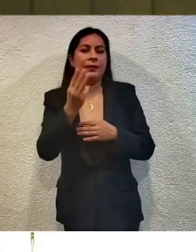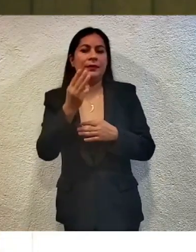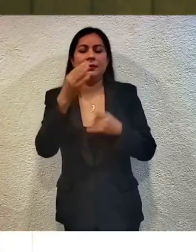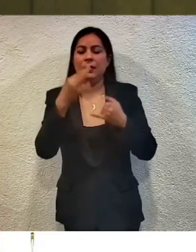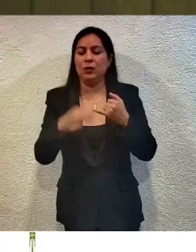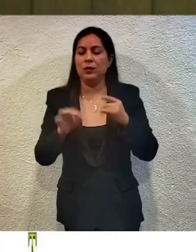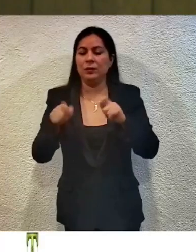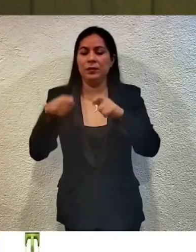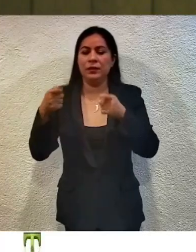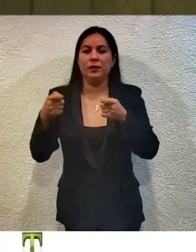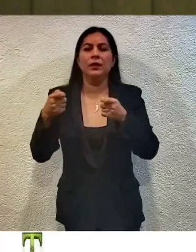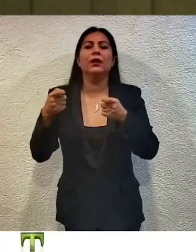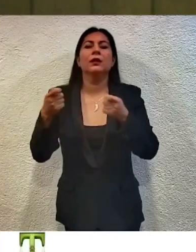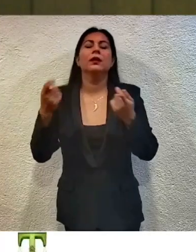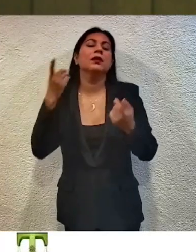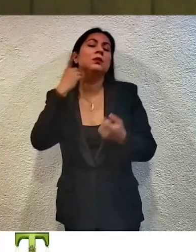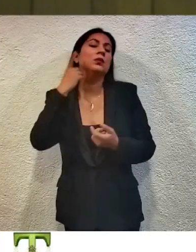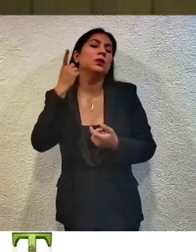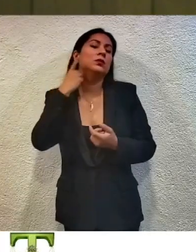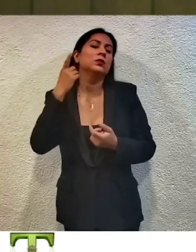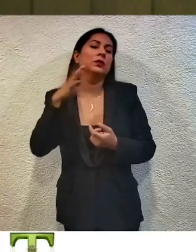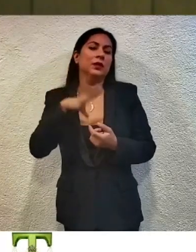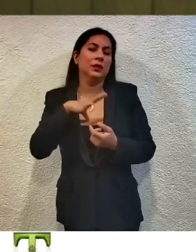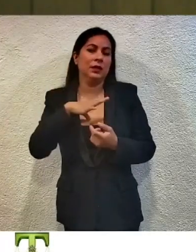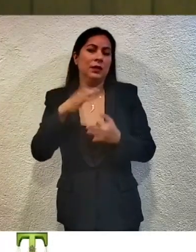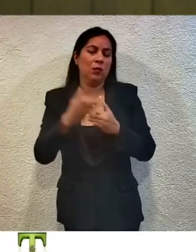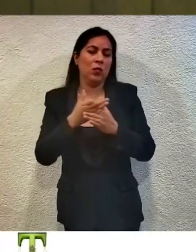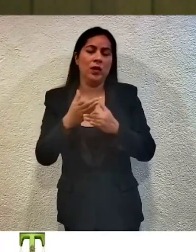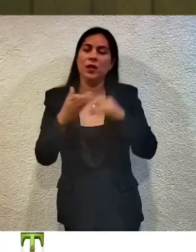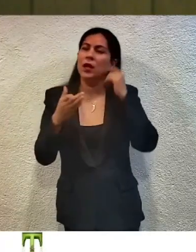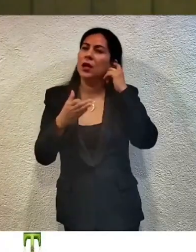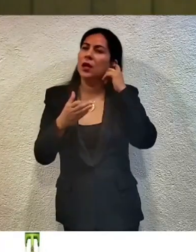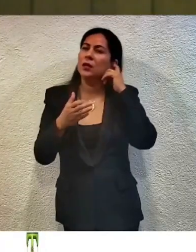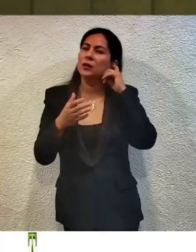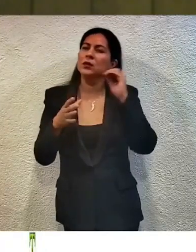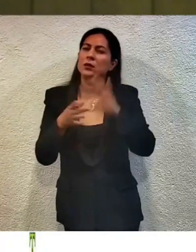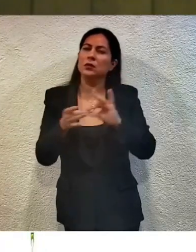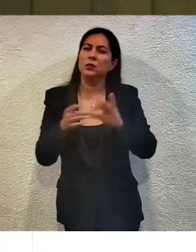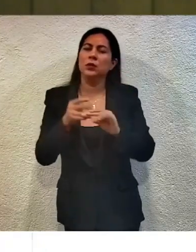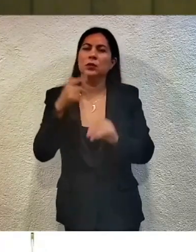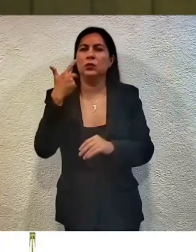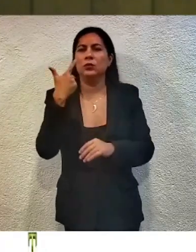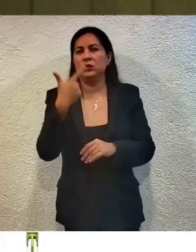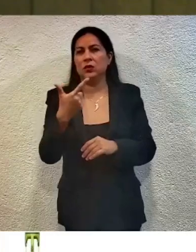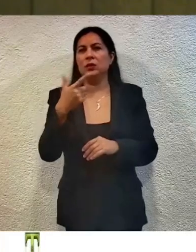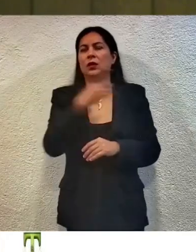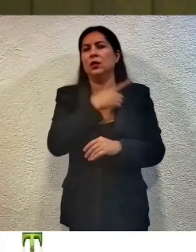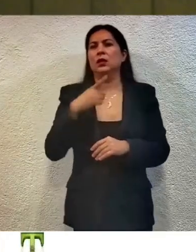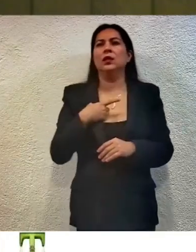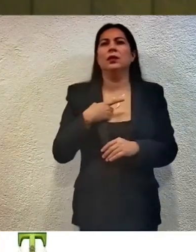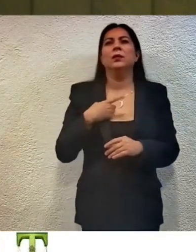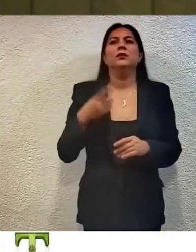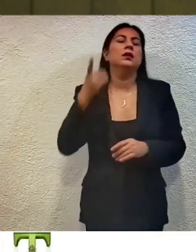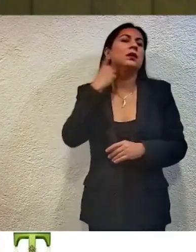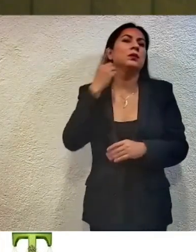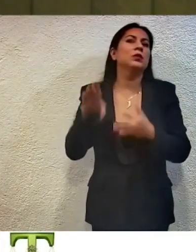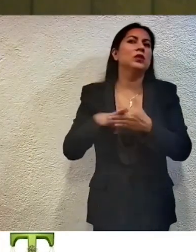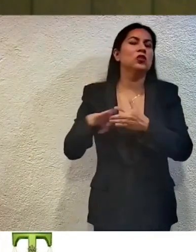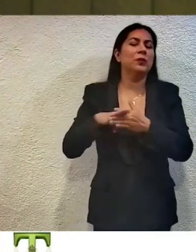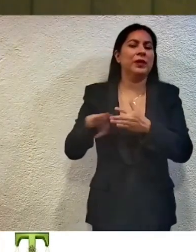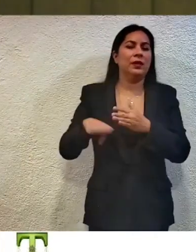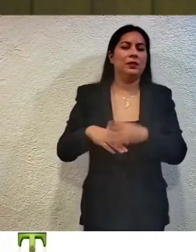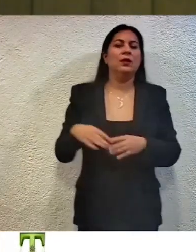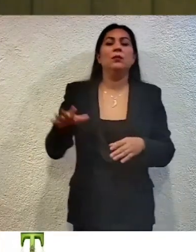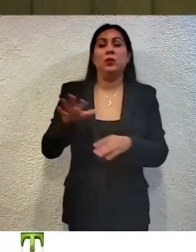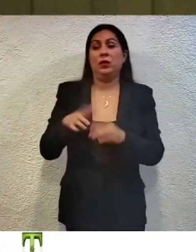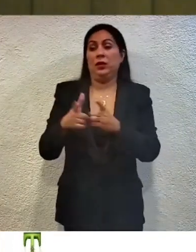última asignación de fórmula de diputación que le corresponde a Morena, es decir, la número 7, debe ser a la fórmula de diputación migrante, por